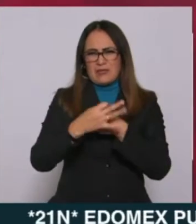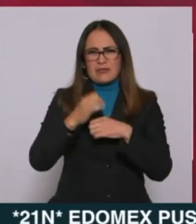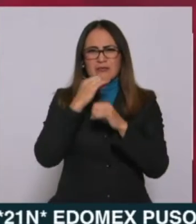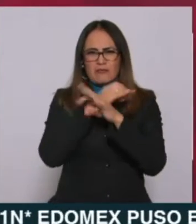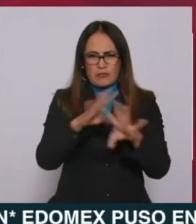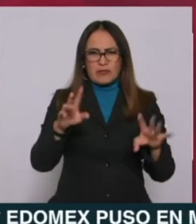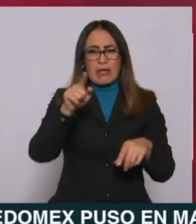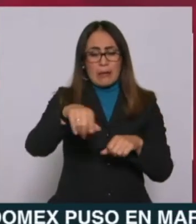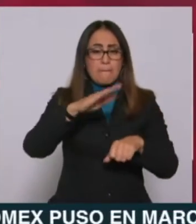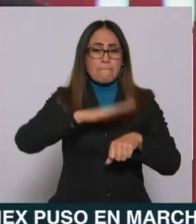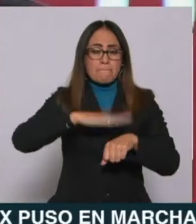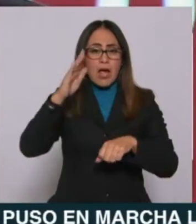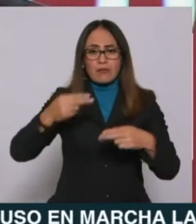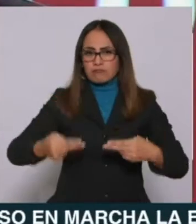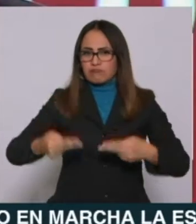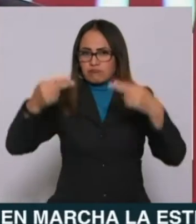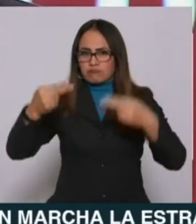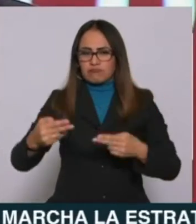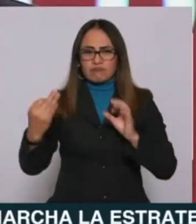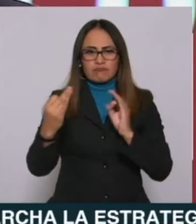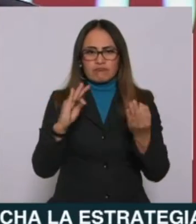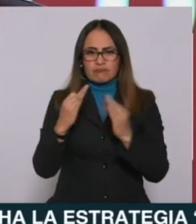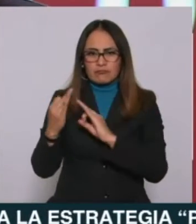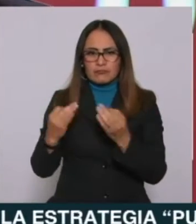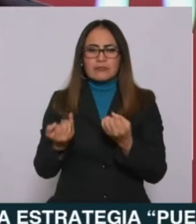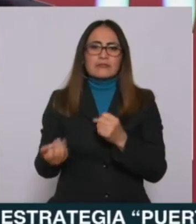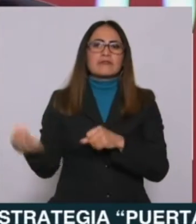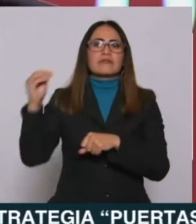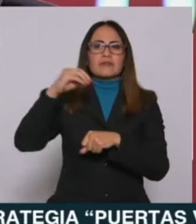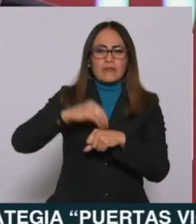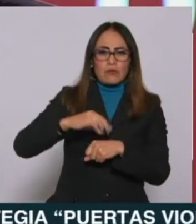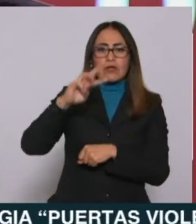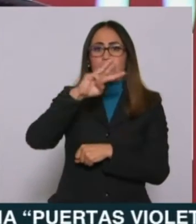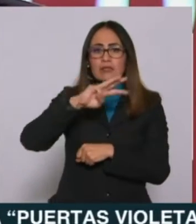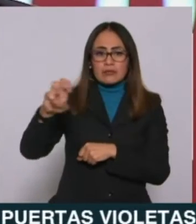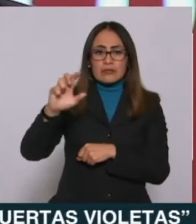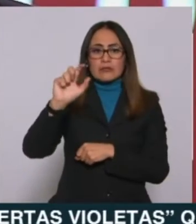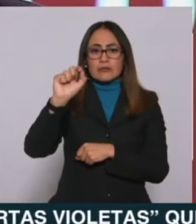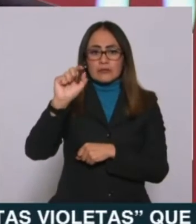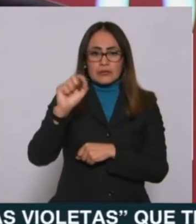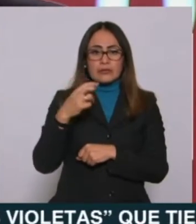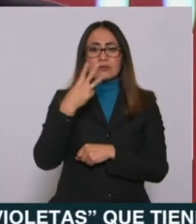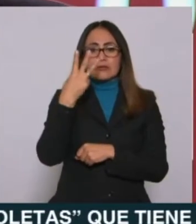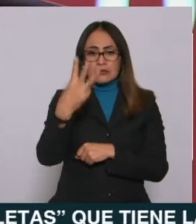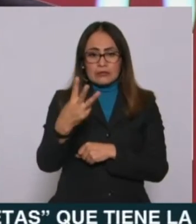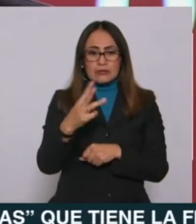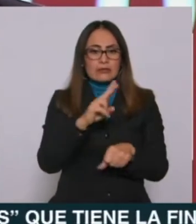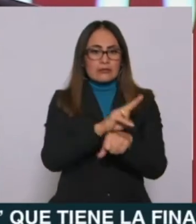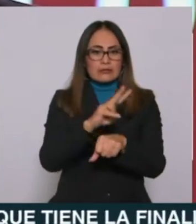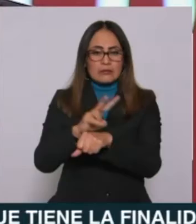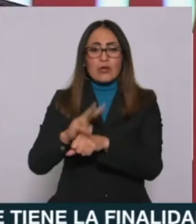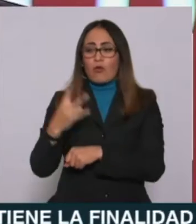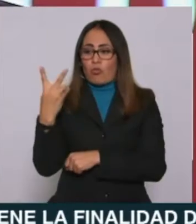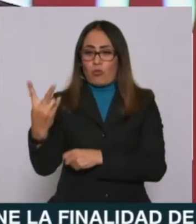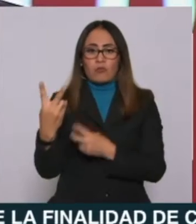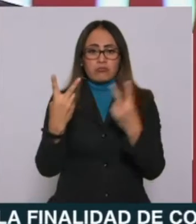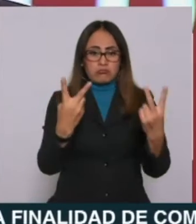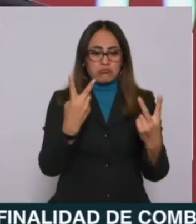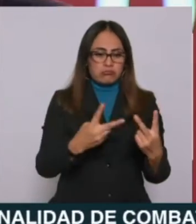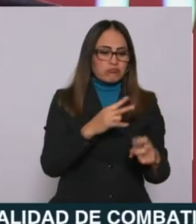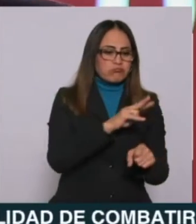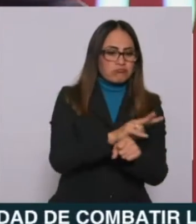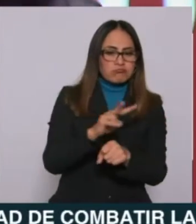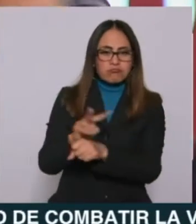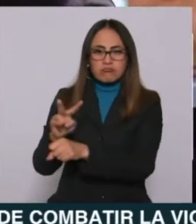hay comercio. Y adicionar a ello tengo 323 brigadas de 2 funcionarios cada